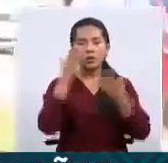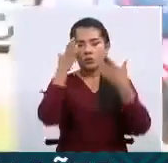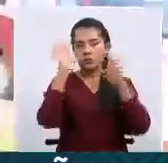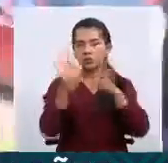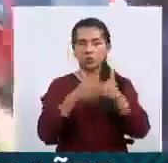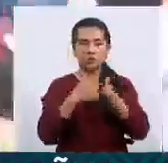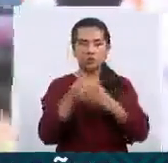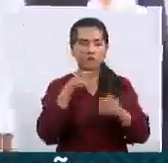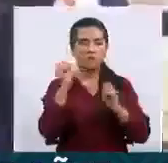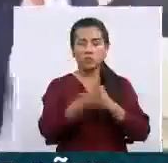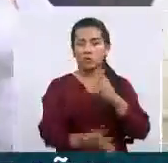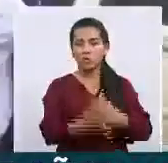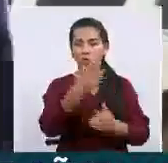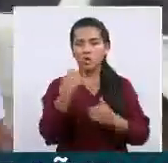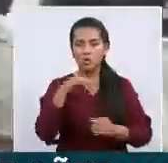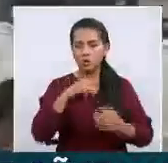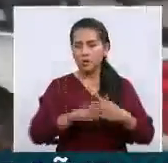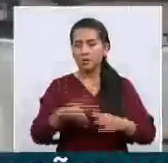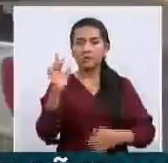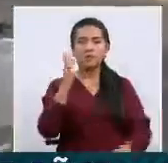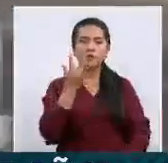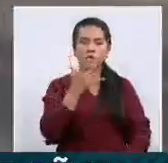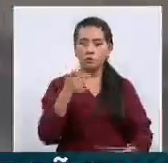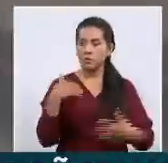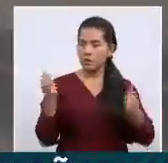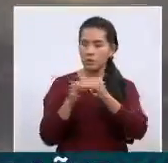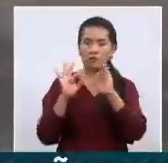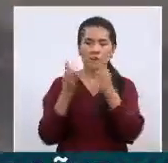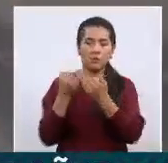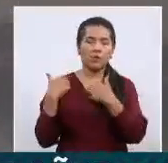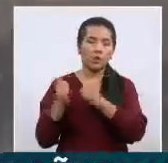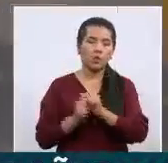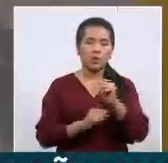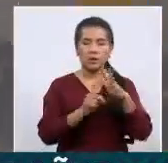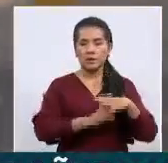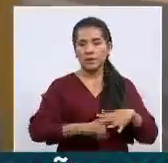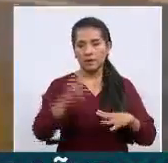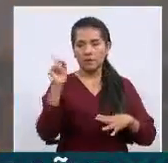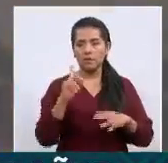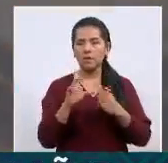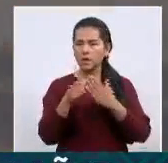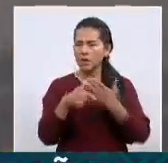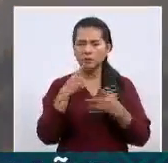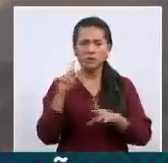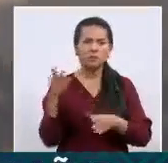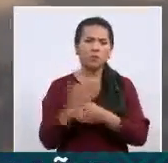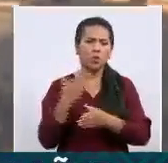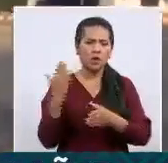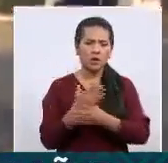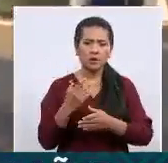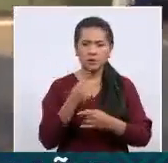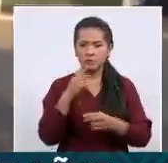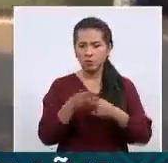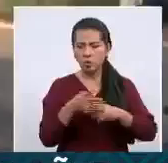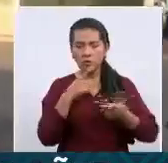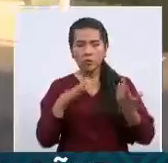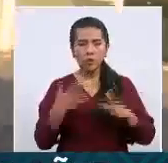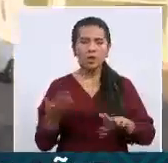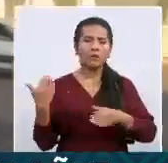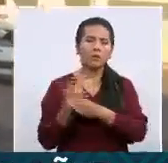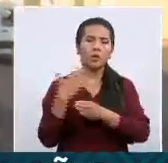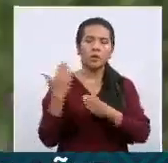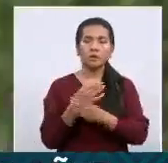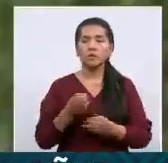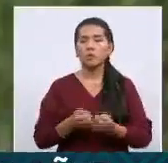a Dios. Salimos con vida, mi persona junto con mi familia. La persecución era constante, las amenazas de muerte eran constantes,